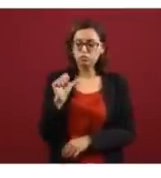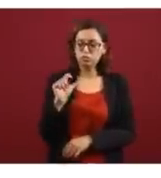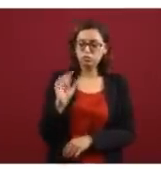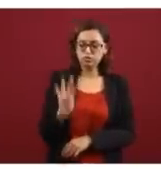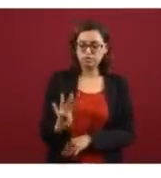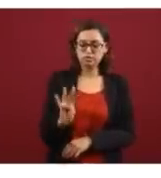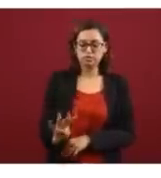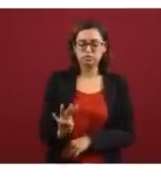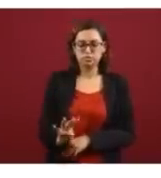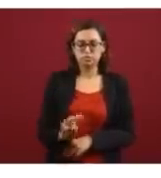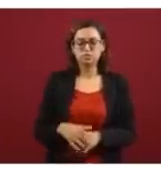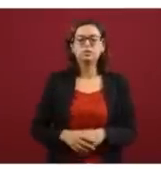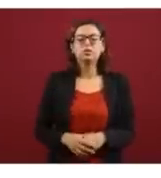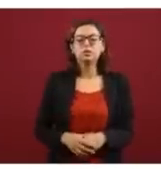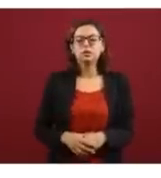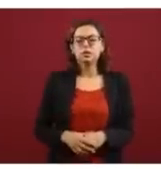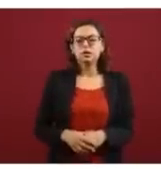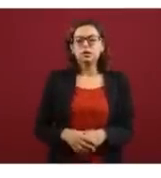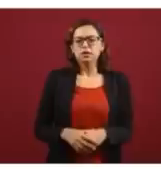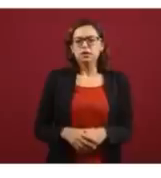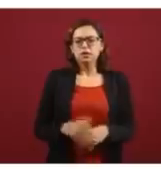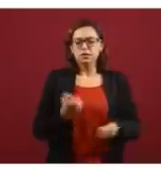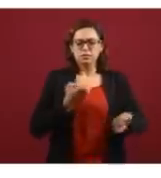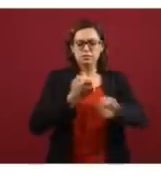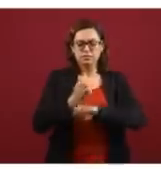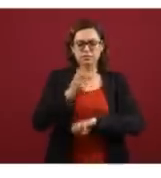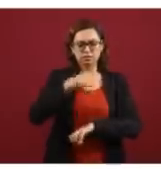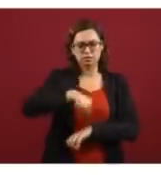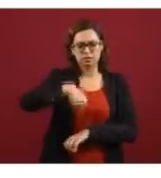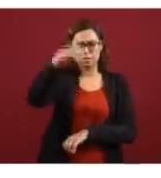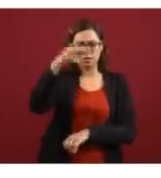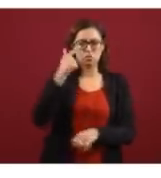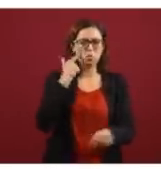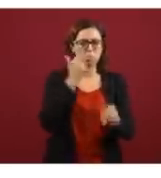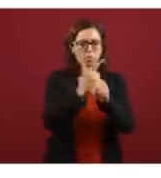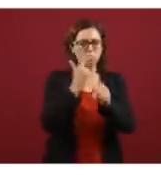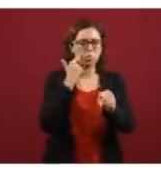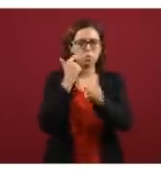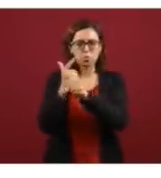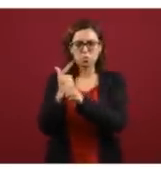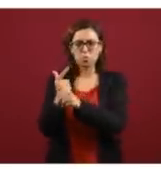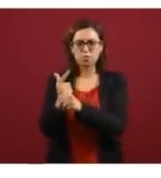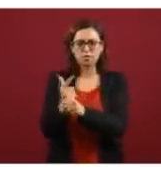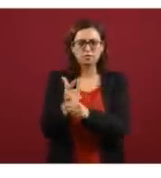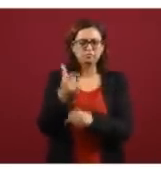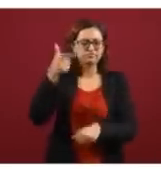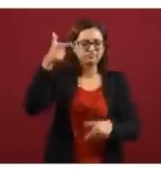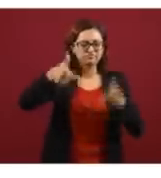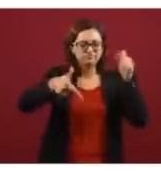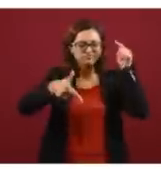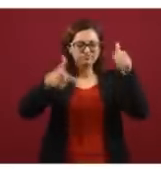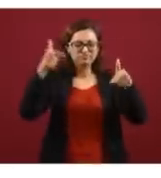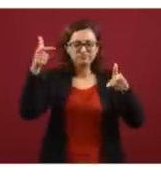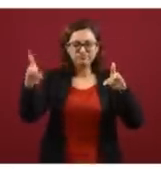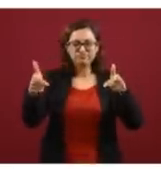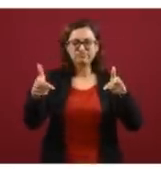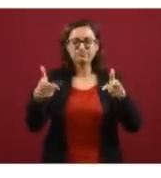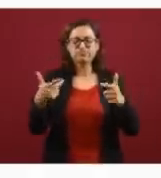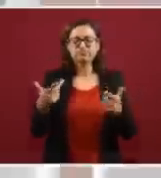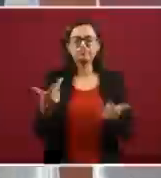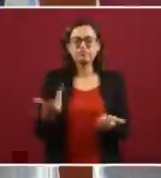19. Los estados en la parte norte donde se han identificado o donde tenemos el resultado de